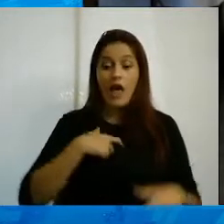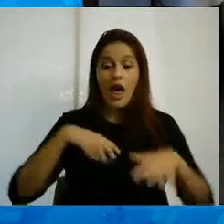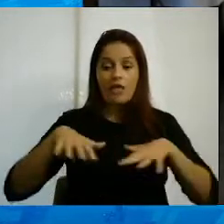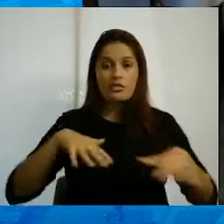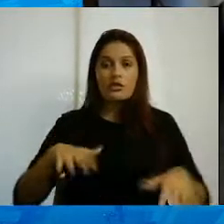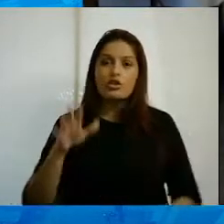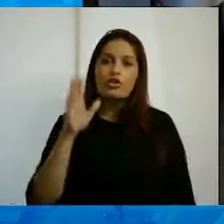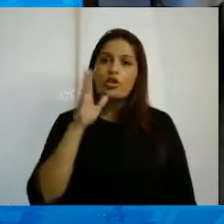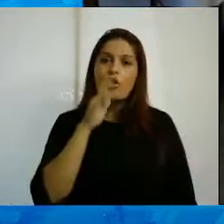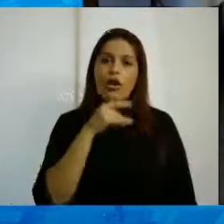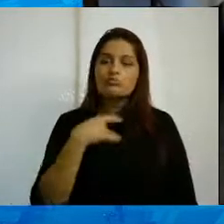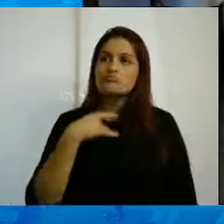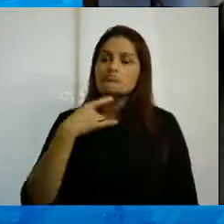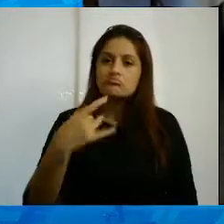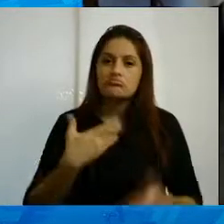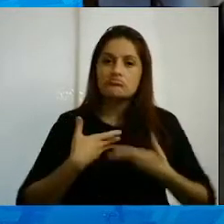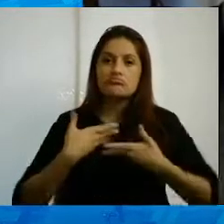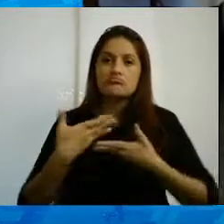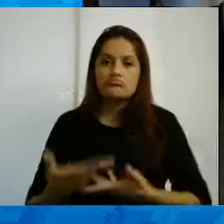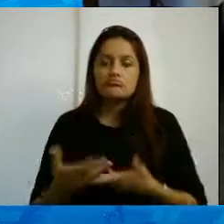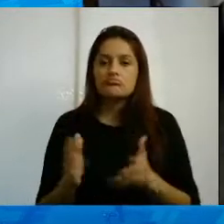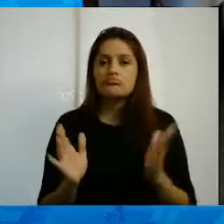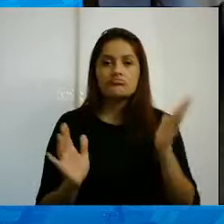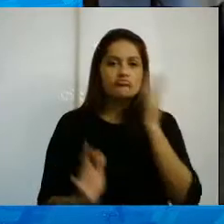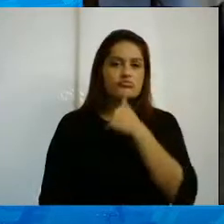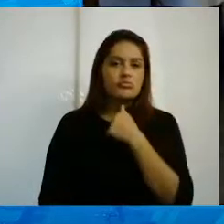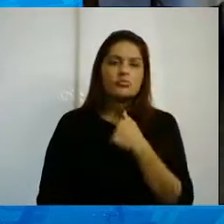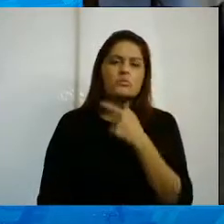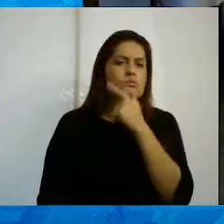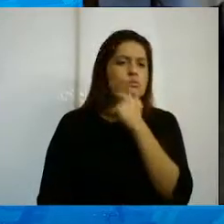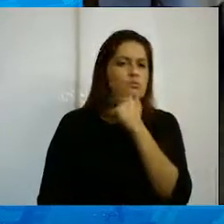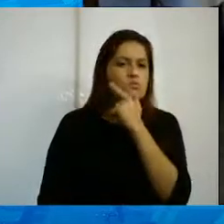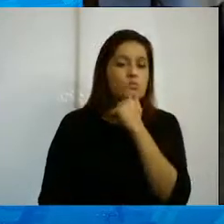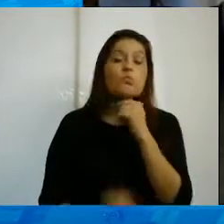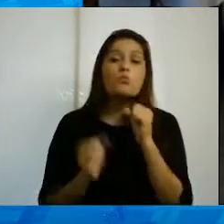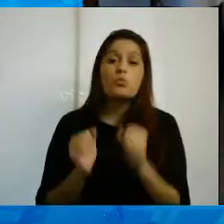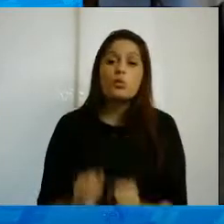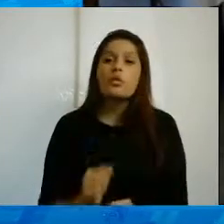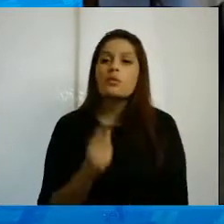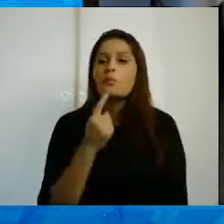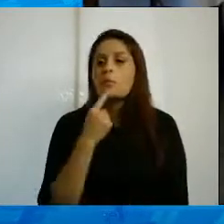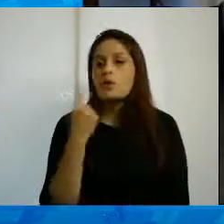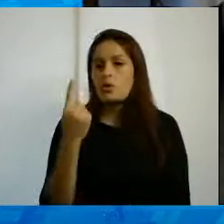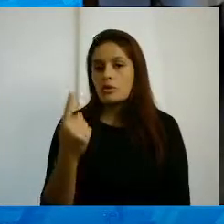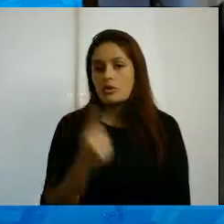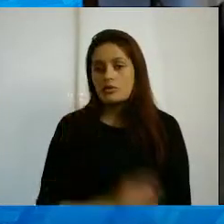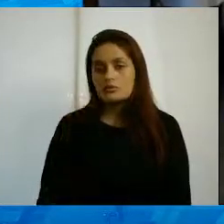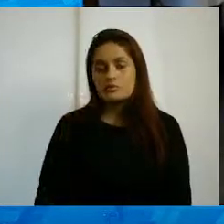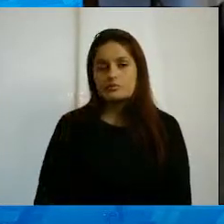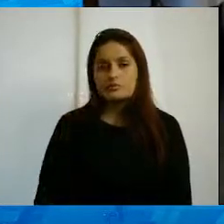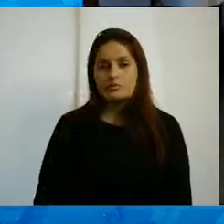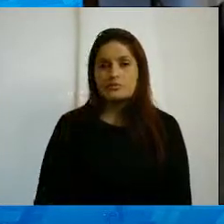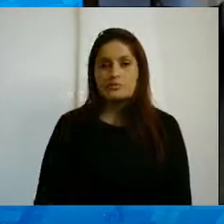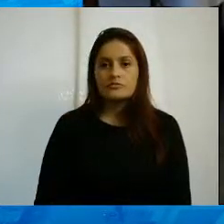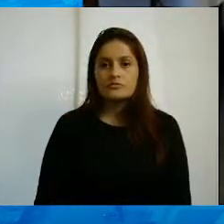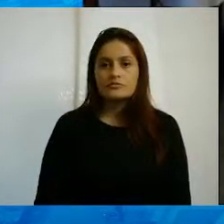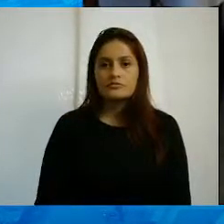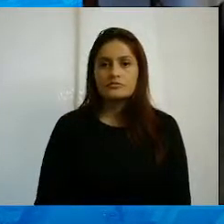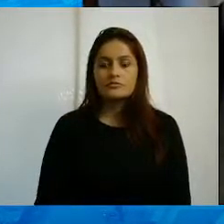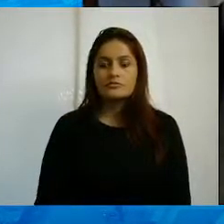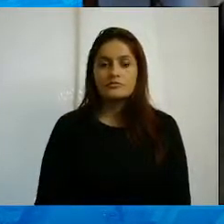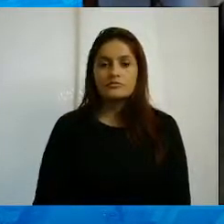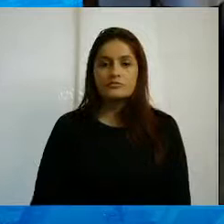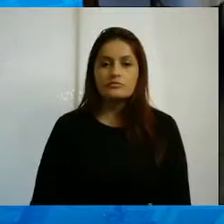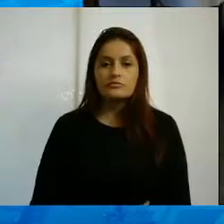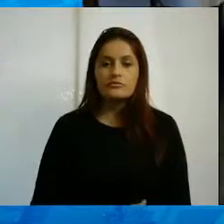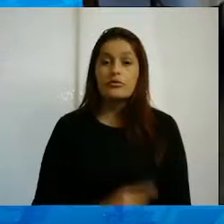de que no habían sido notificados oportunamente. Entonces yo creo que ahí podríamos tener también alguna respuesta de eso, ya que lo que les digo yo es